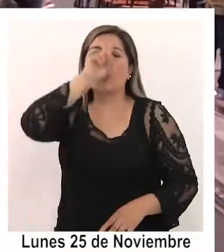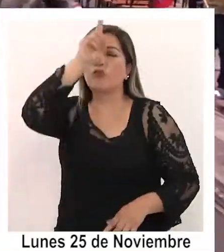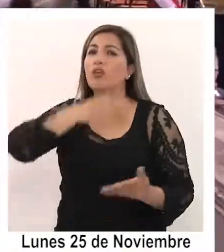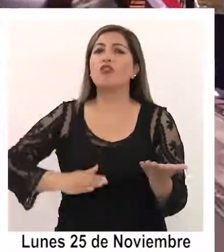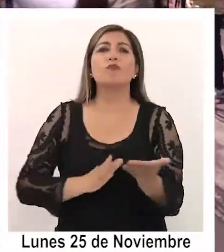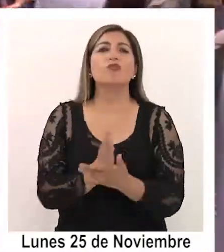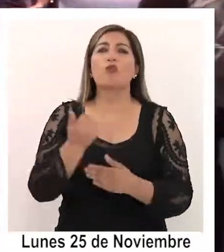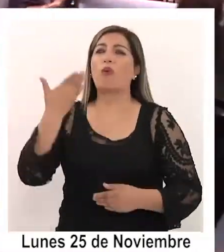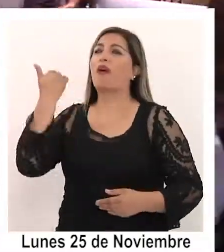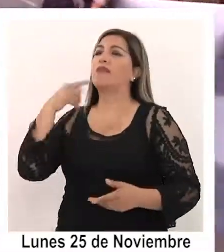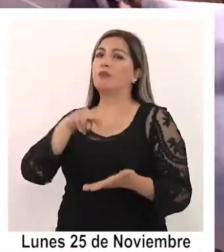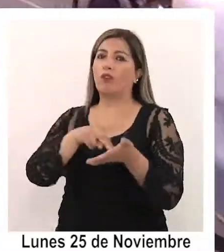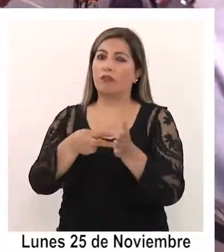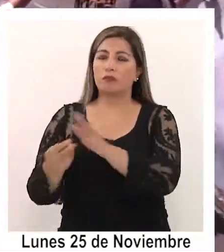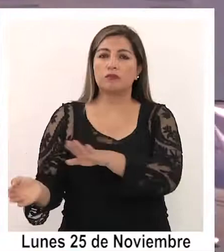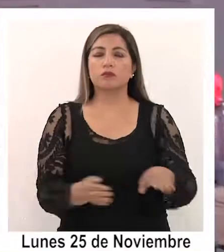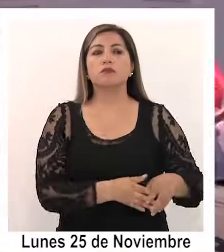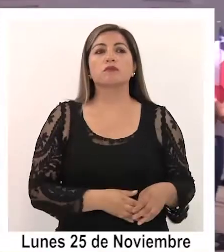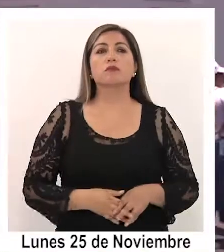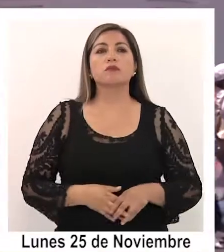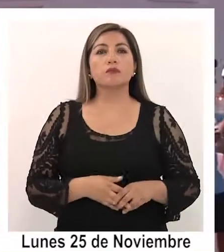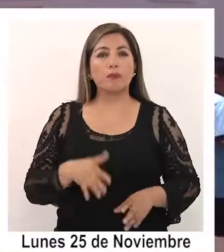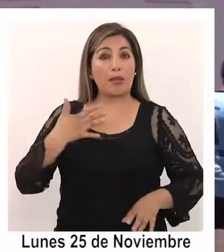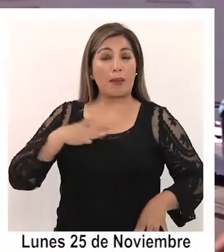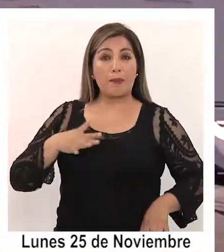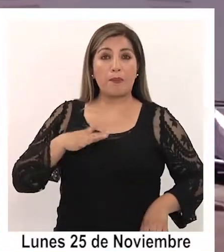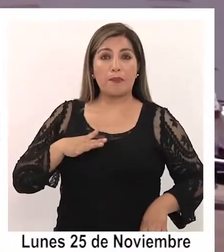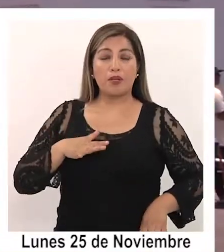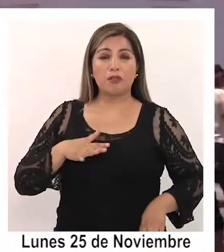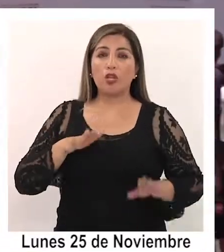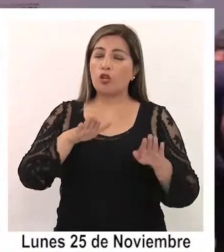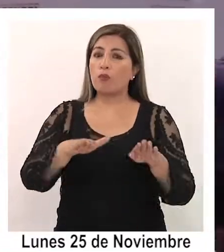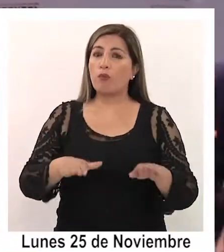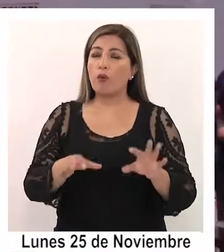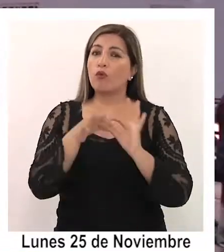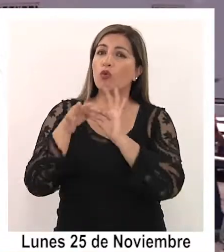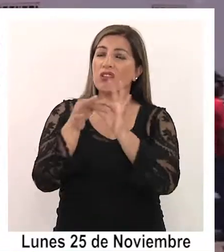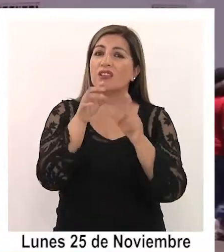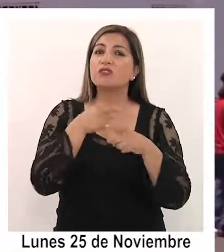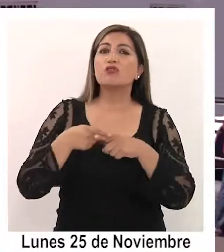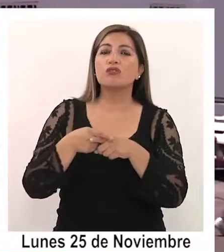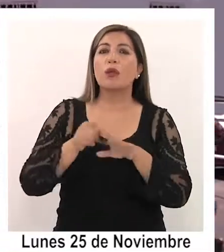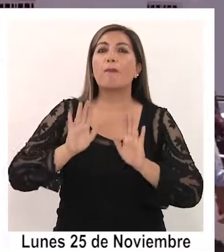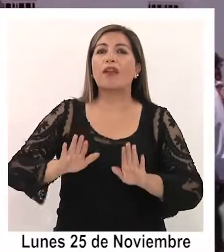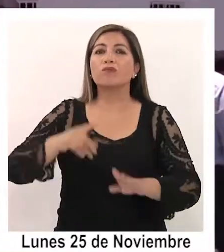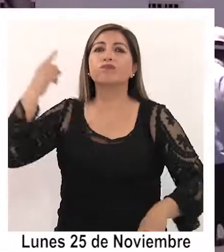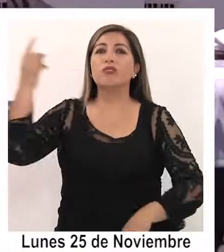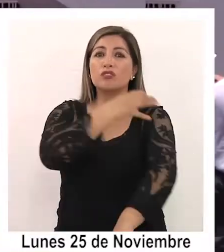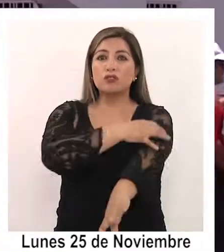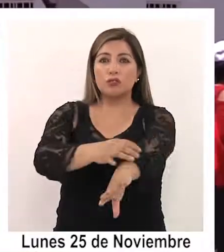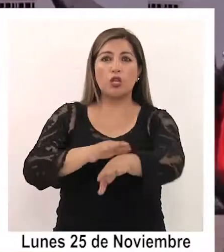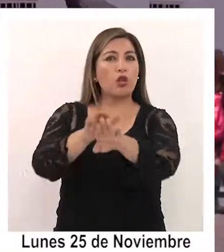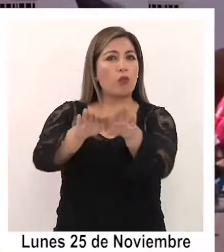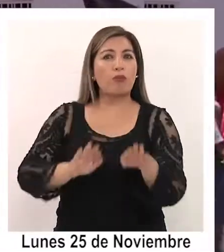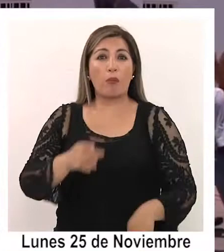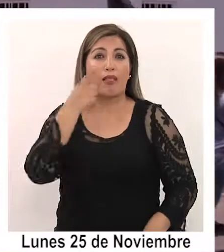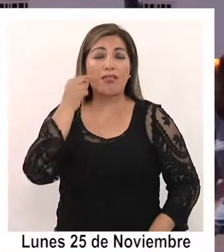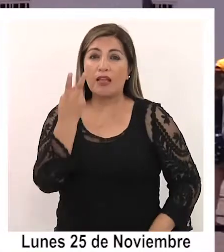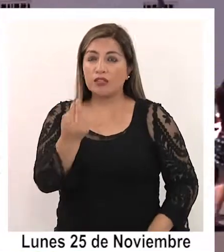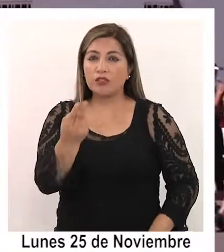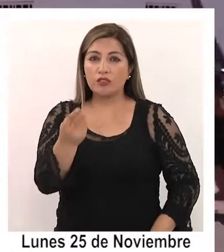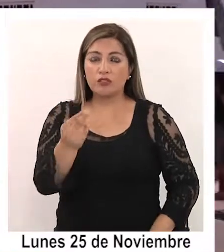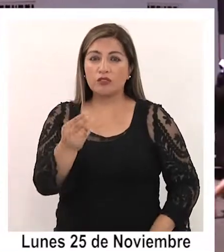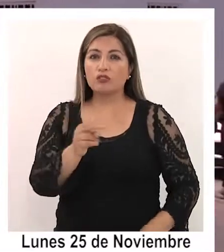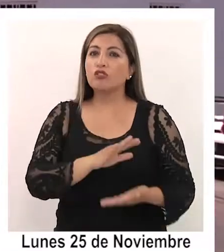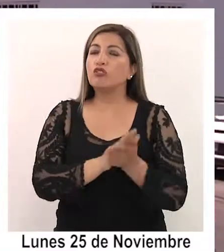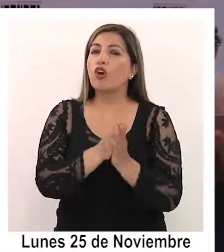que inició la crisis. Martes, tal como convocó Unidad Social, cierto, un paro nacional, así como el del día 12, de